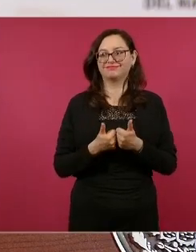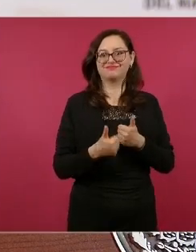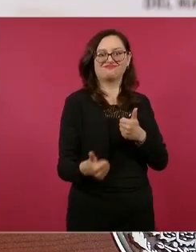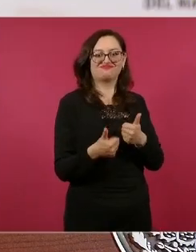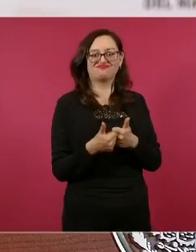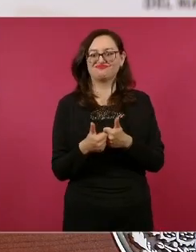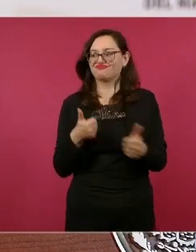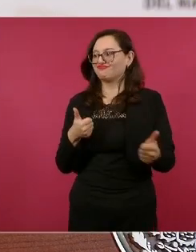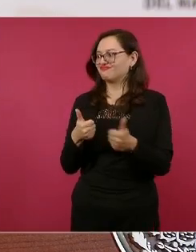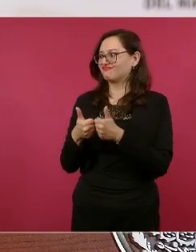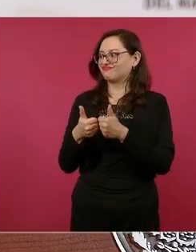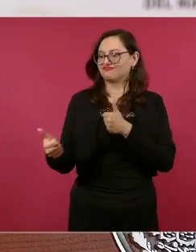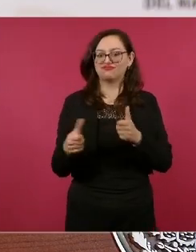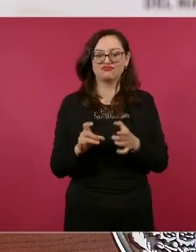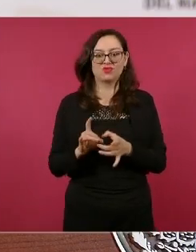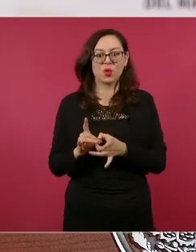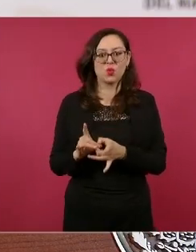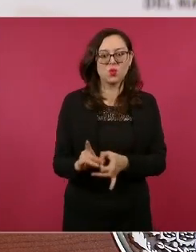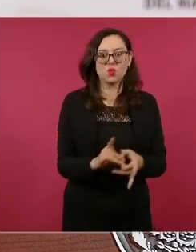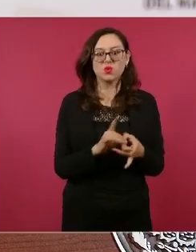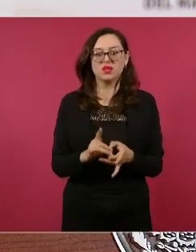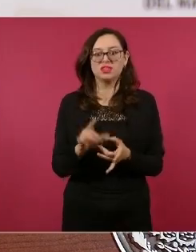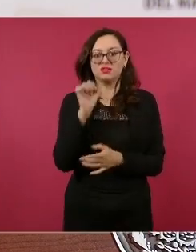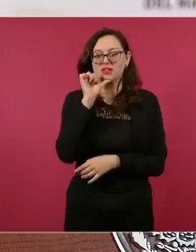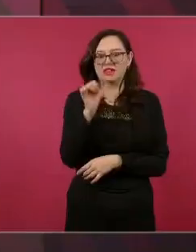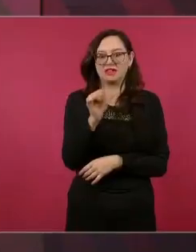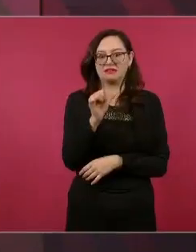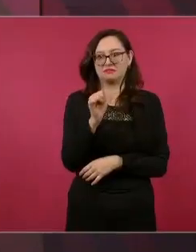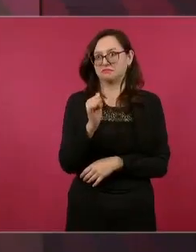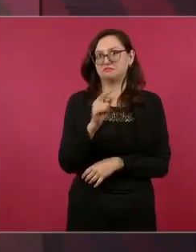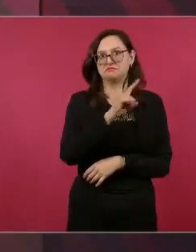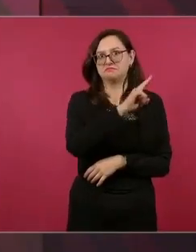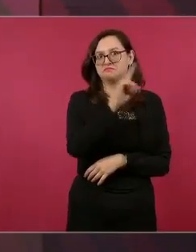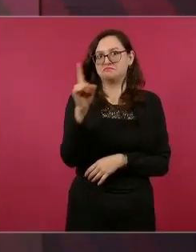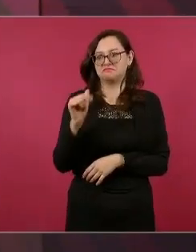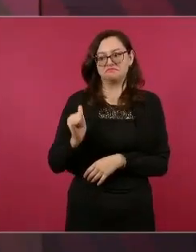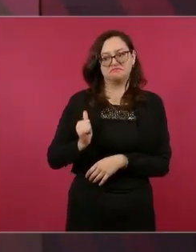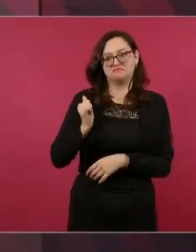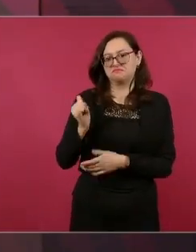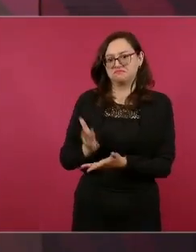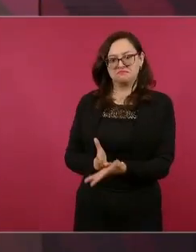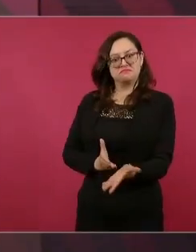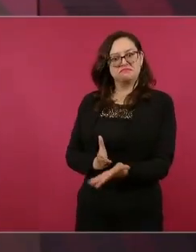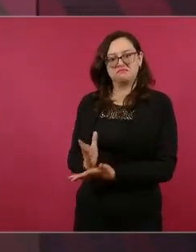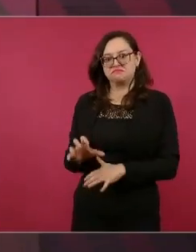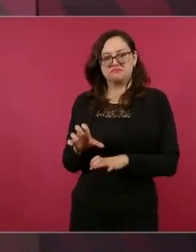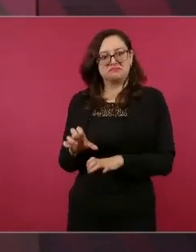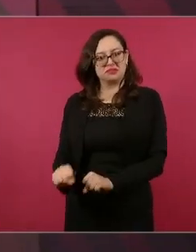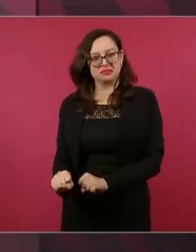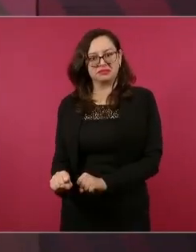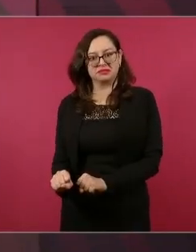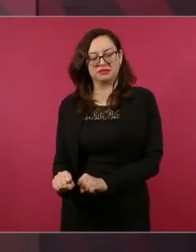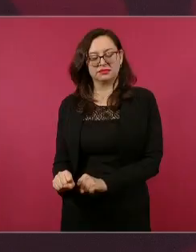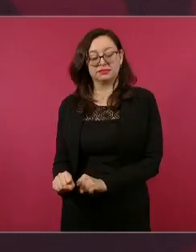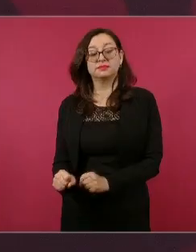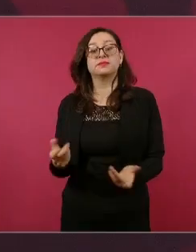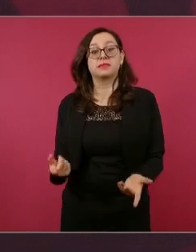cuando la guerra de intervención, la invasión estadounidense,